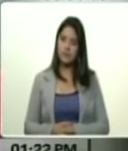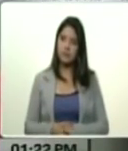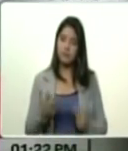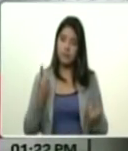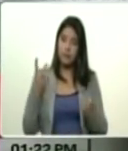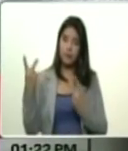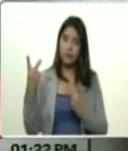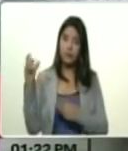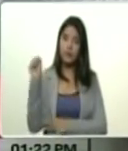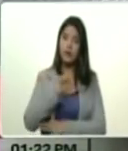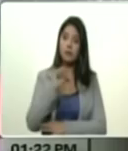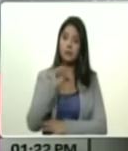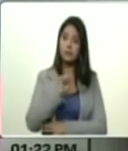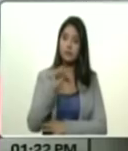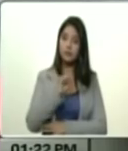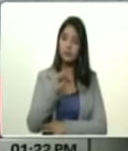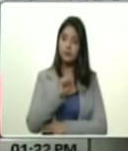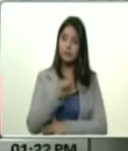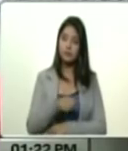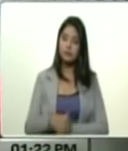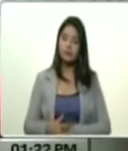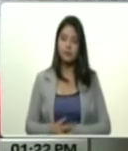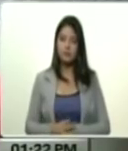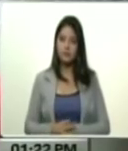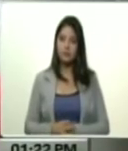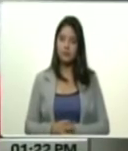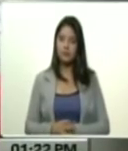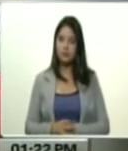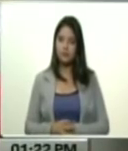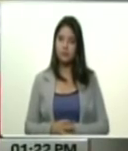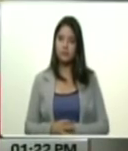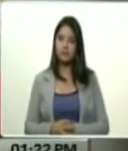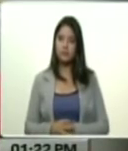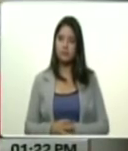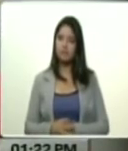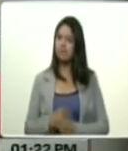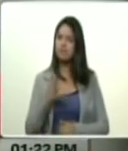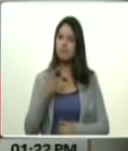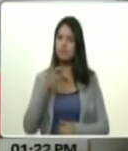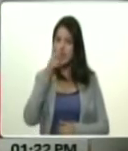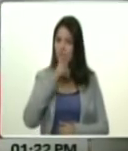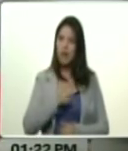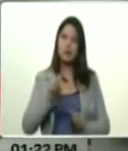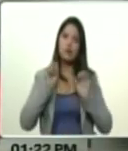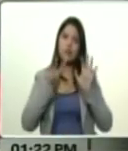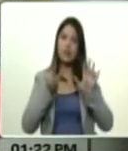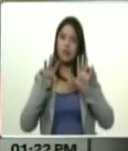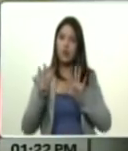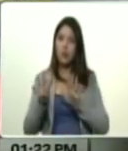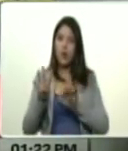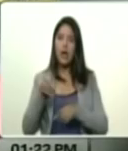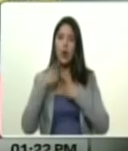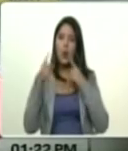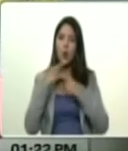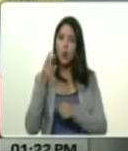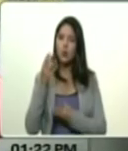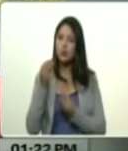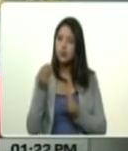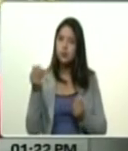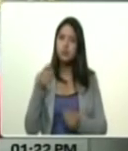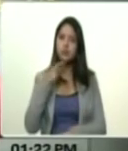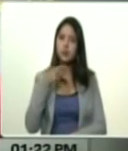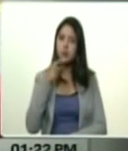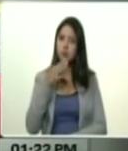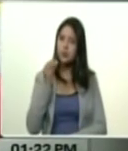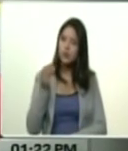Vehículos en el hecho, un vehículo Chevrolet Classic del año 79, color beige, registrado